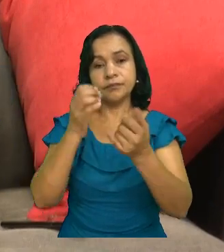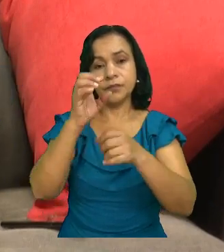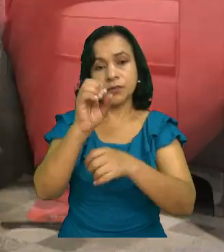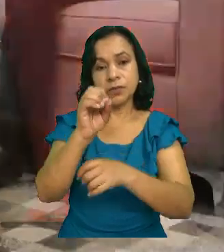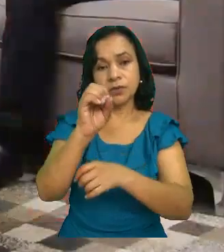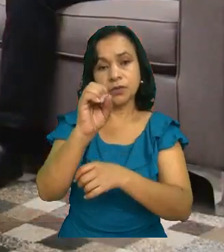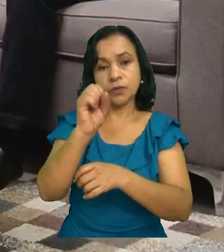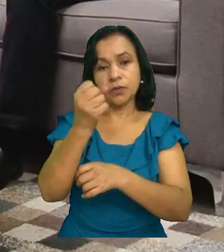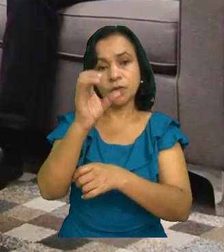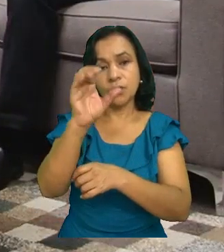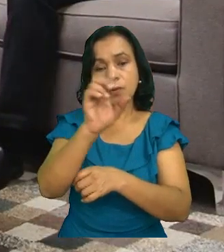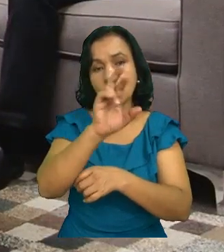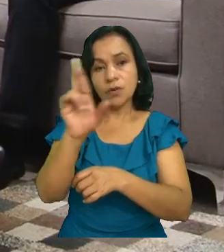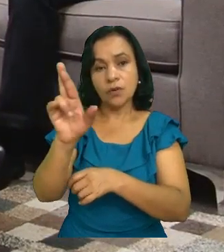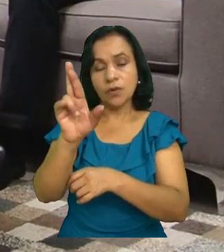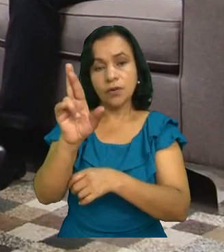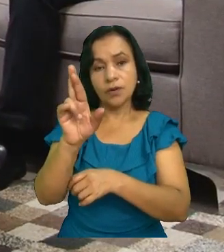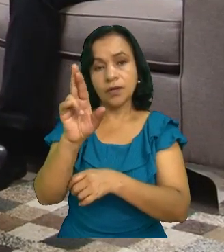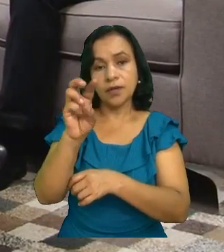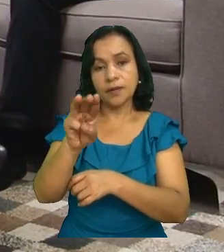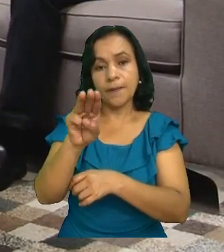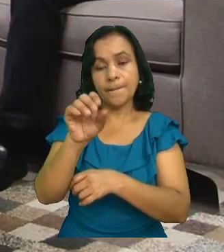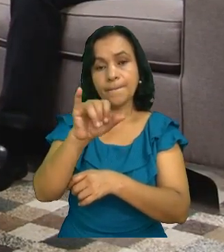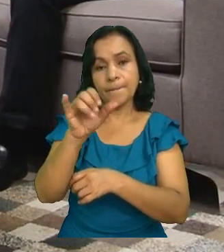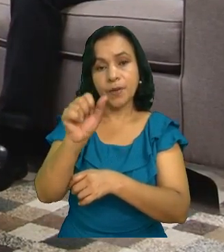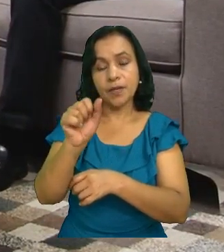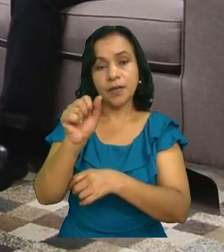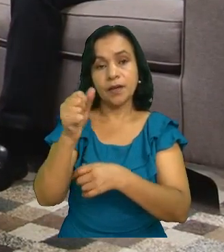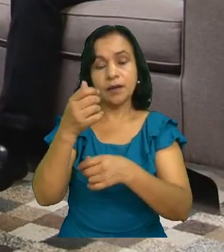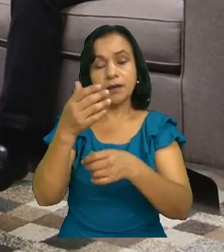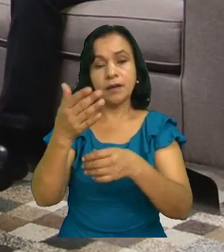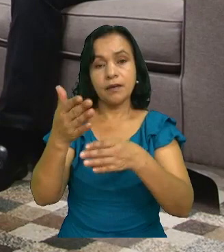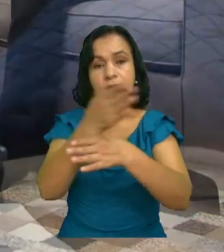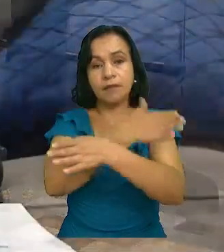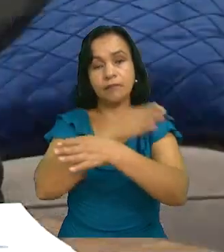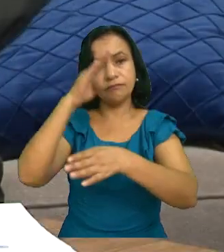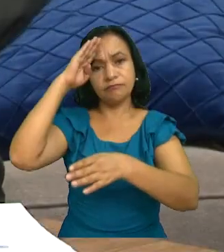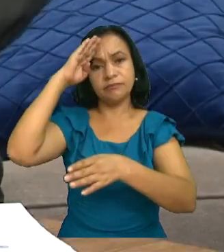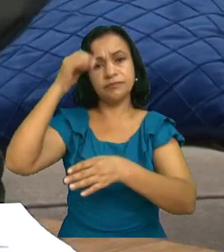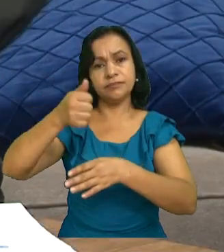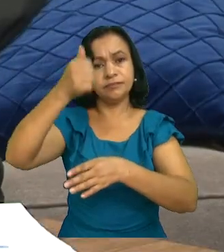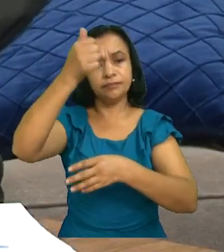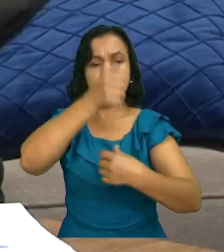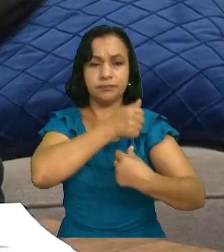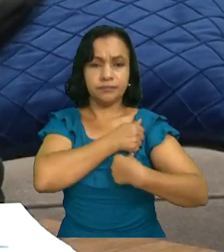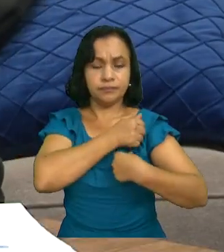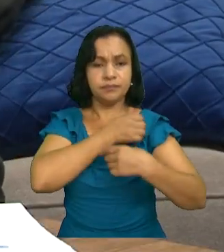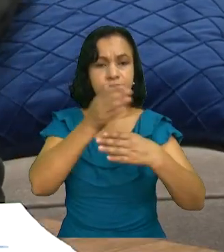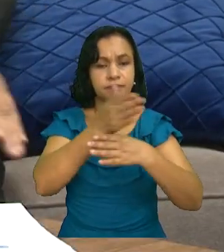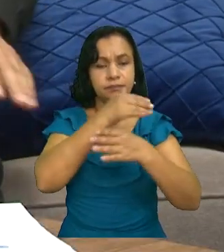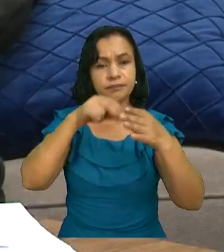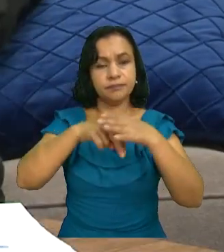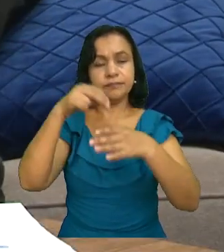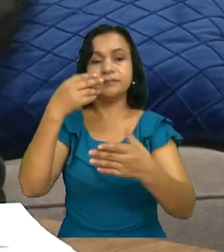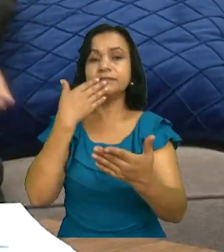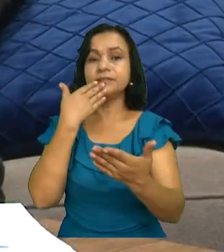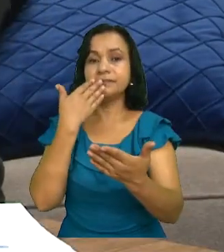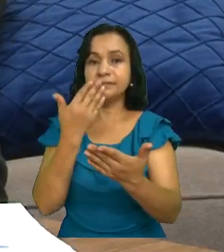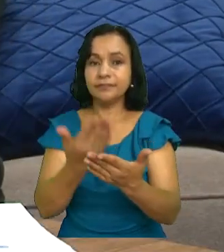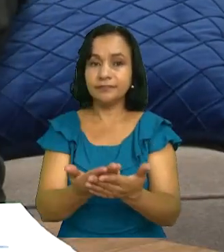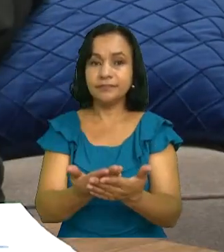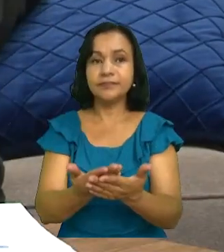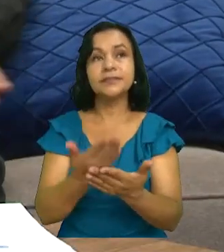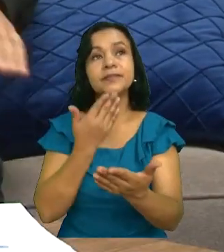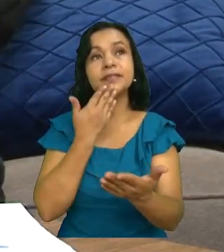ministro de Transporte e Infraestructura, general en retiro. Pues bienvenido, compañero, muchas gracias por estar con nosotros. Gracias, Elmer, por la